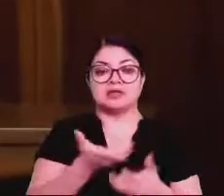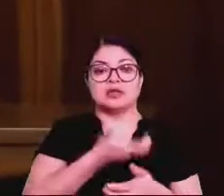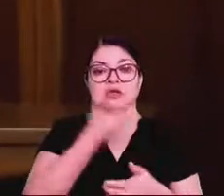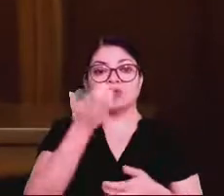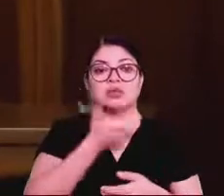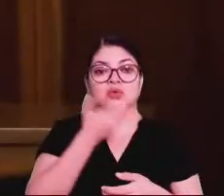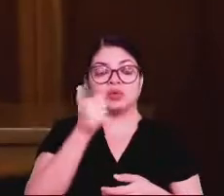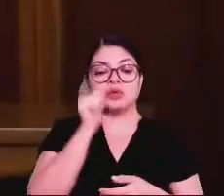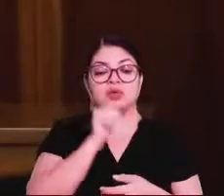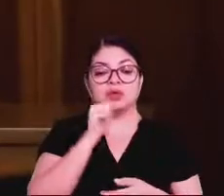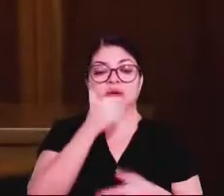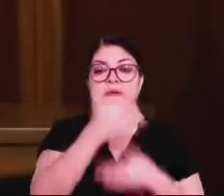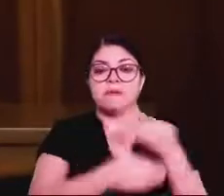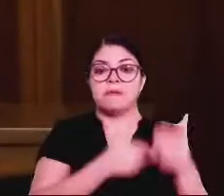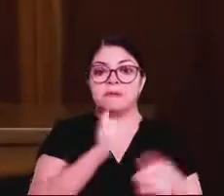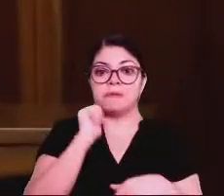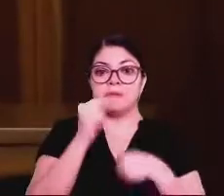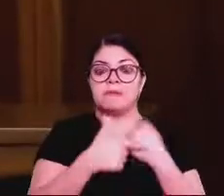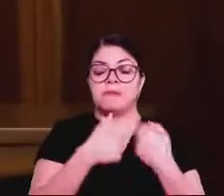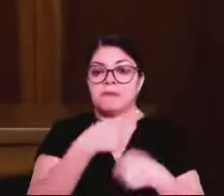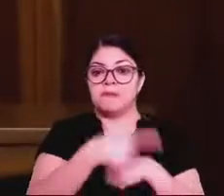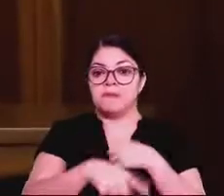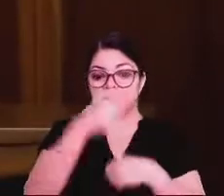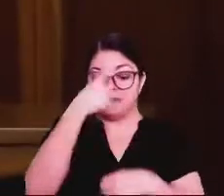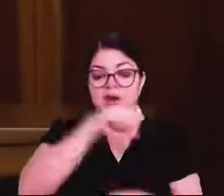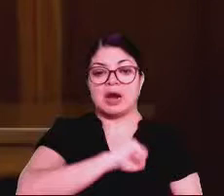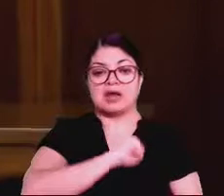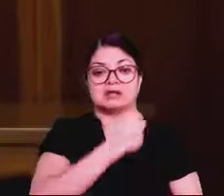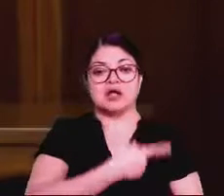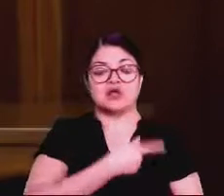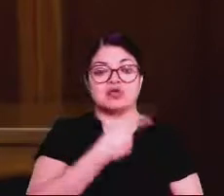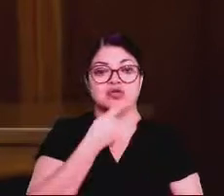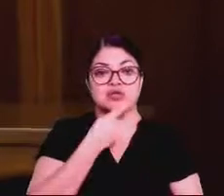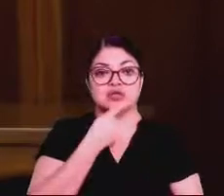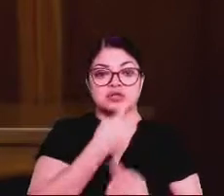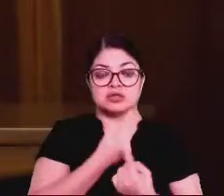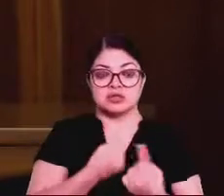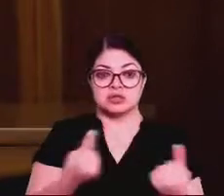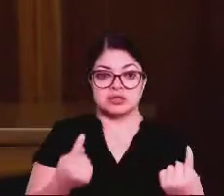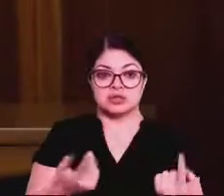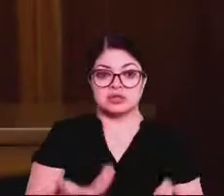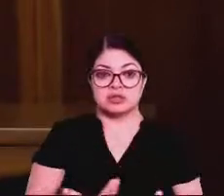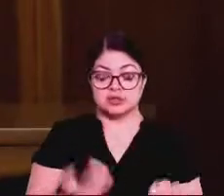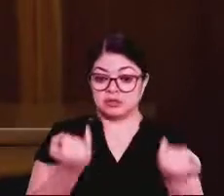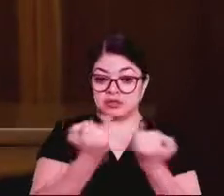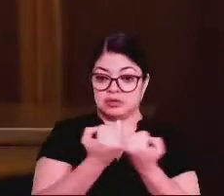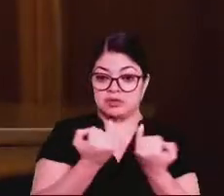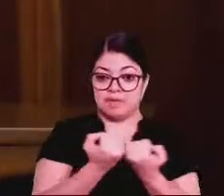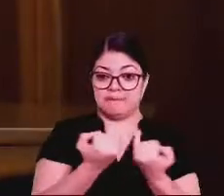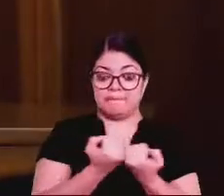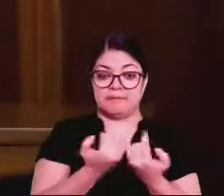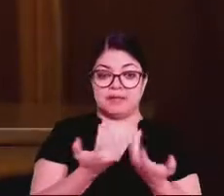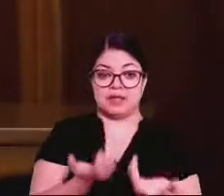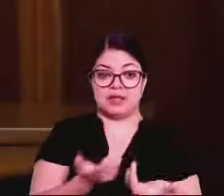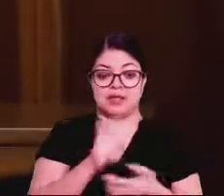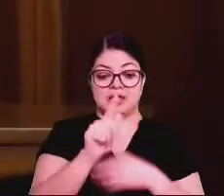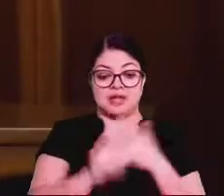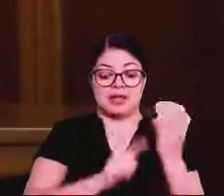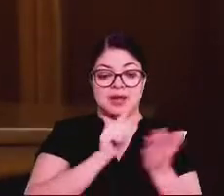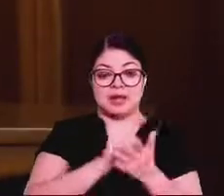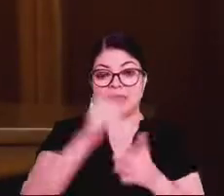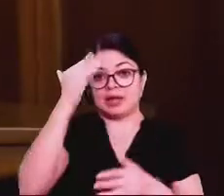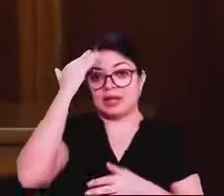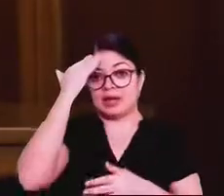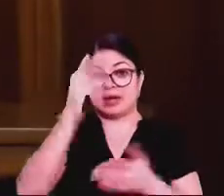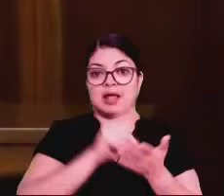tradicionales que sean perjudiciales para la salud de los niños. De igual forma, la Ley General